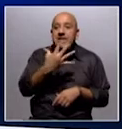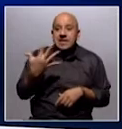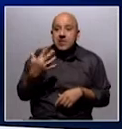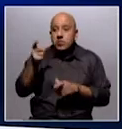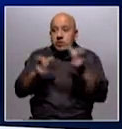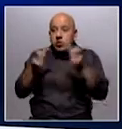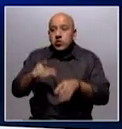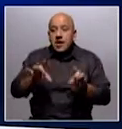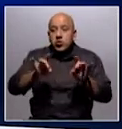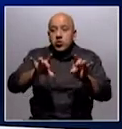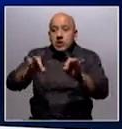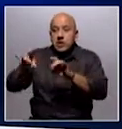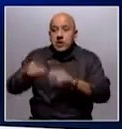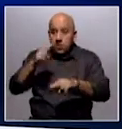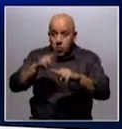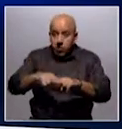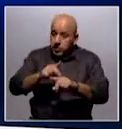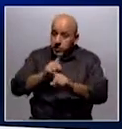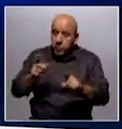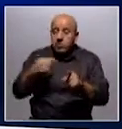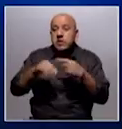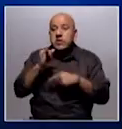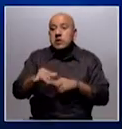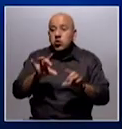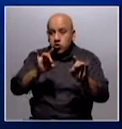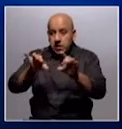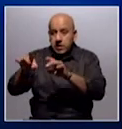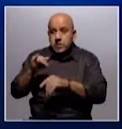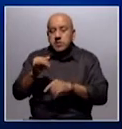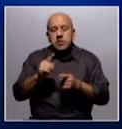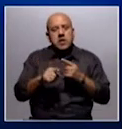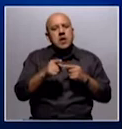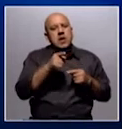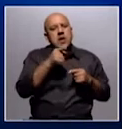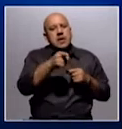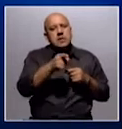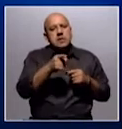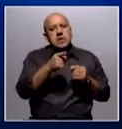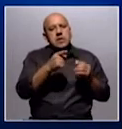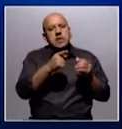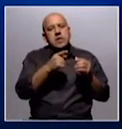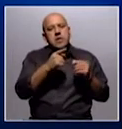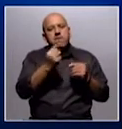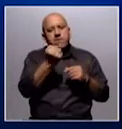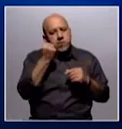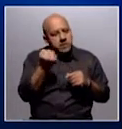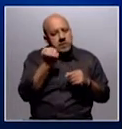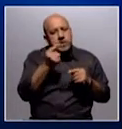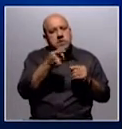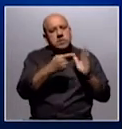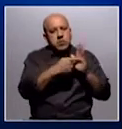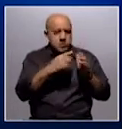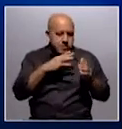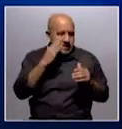infectados no ha habido muertes todavía pero si infectados tocaste un punto que es fundamental uno está al tanto de estas